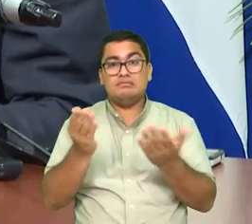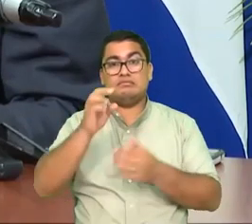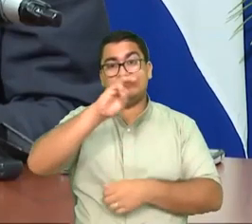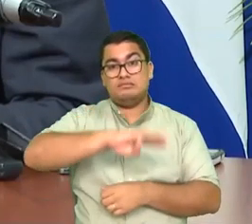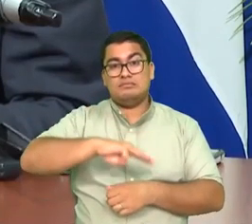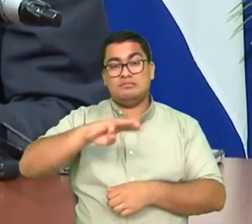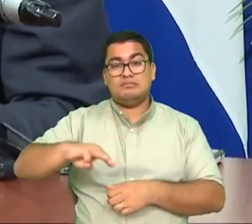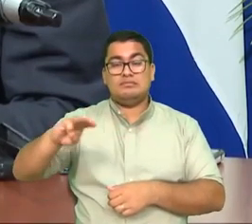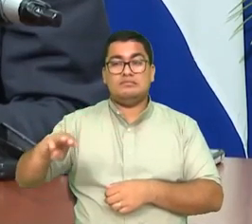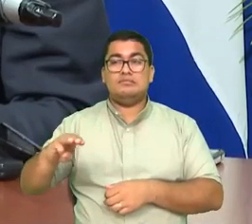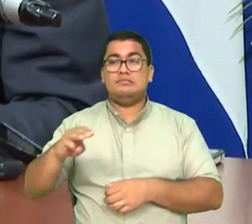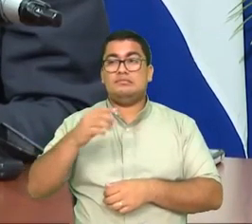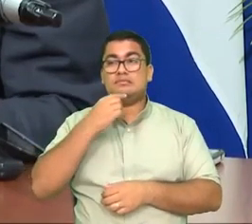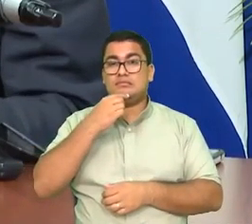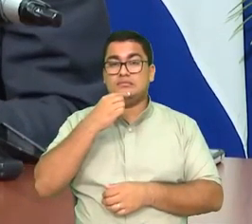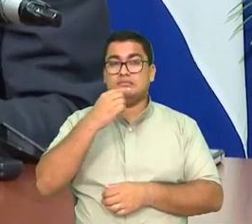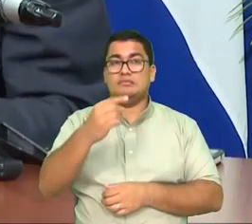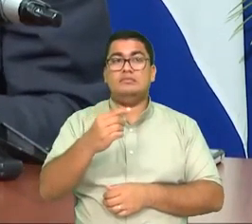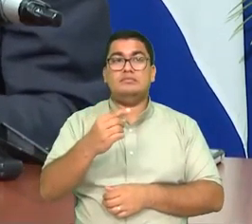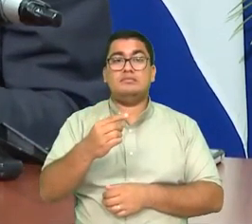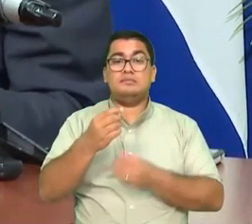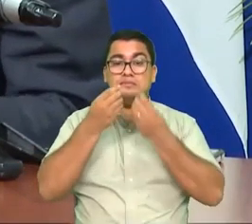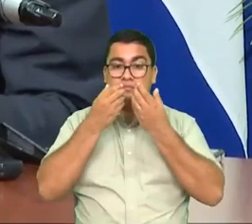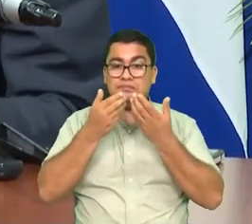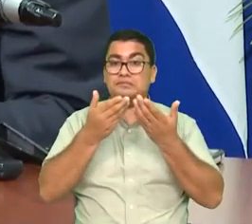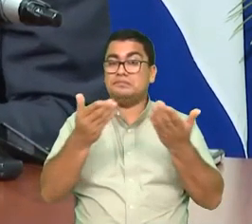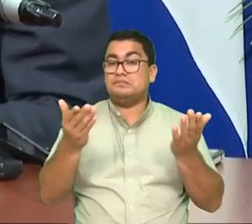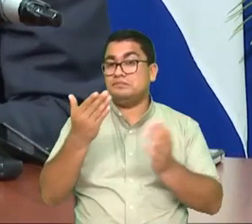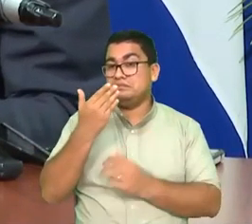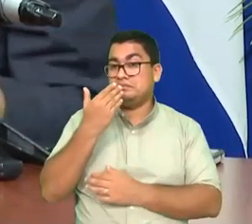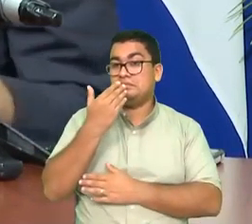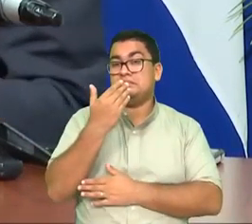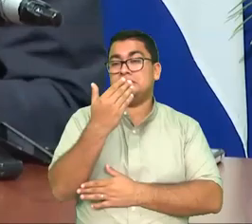Matagalpa, aquí la buena noticia entre todos, ¿verdad?